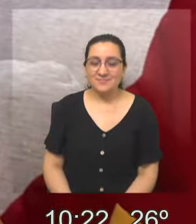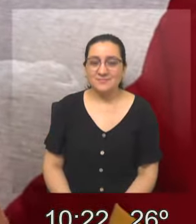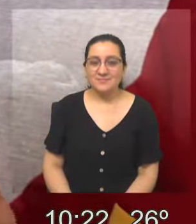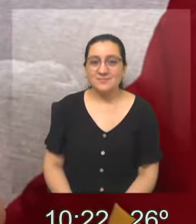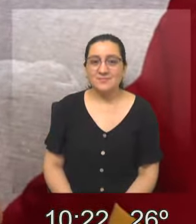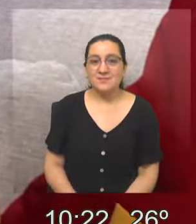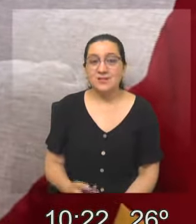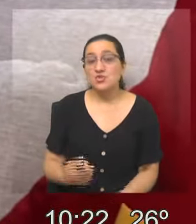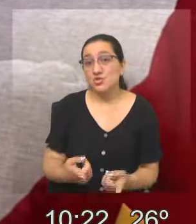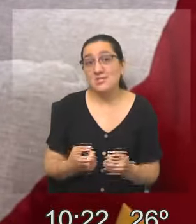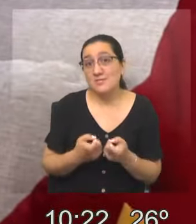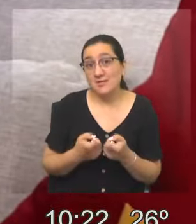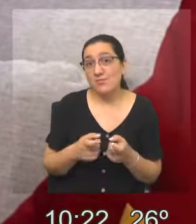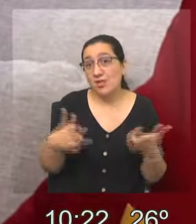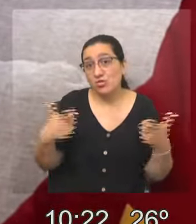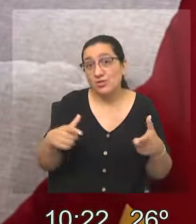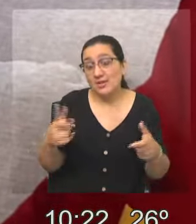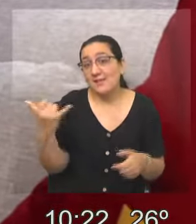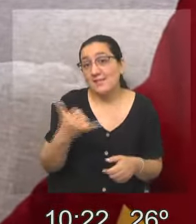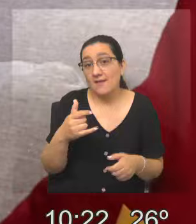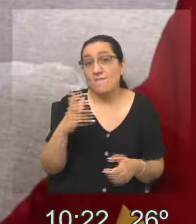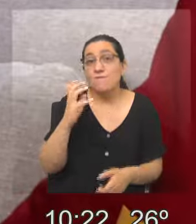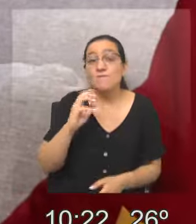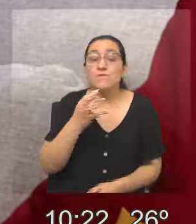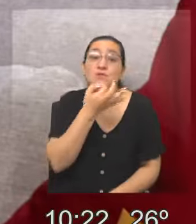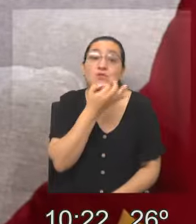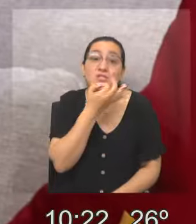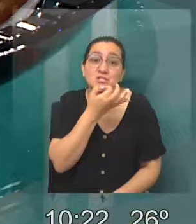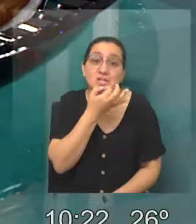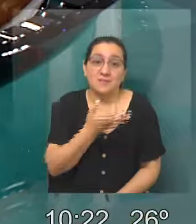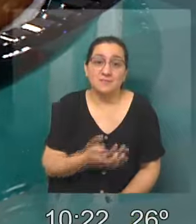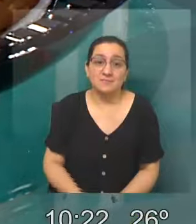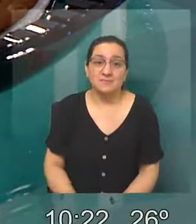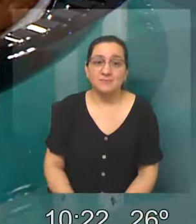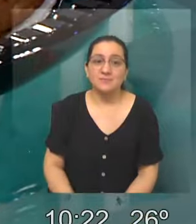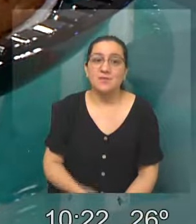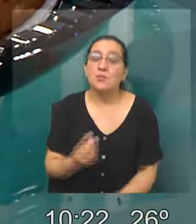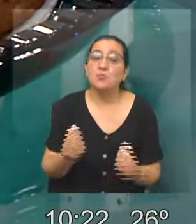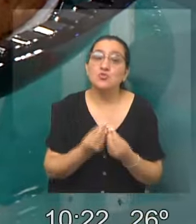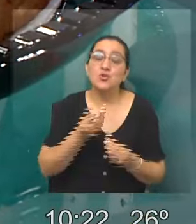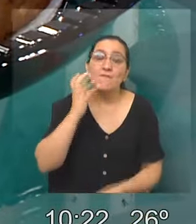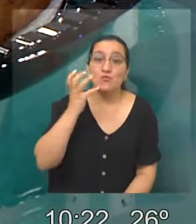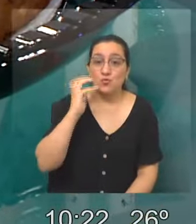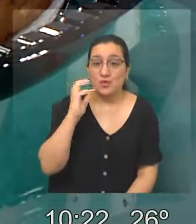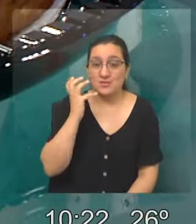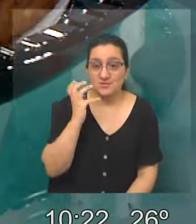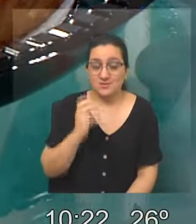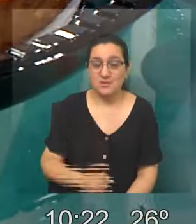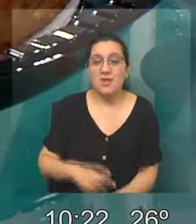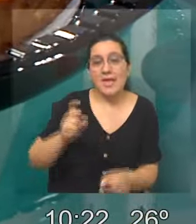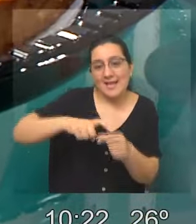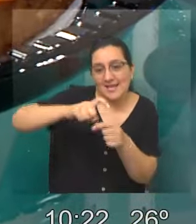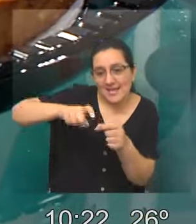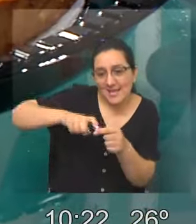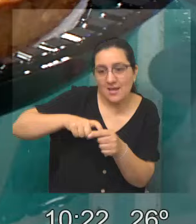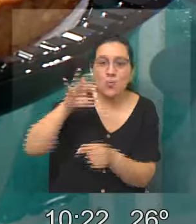torta que tenga frutilla. Y, bueno, con fruta ahí, de temporada. Divino. Sí, tiene uno. Kiwi,